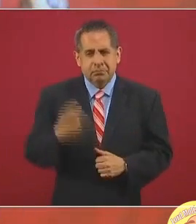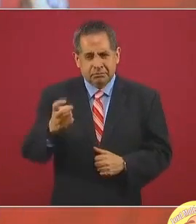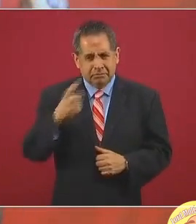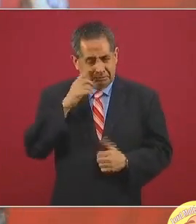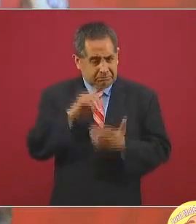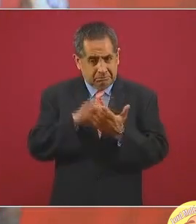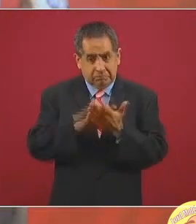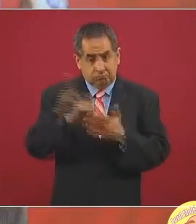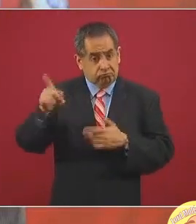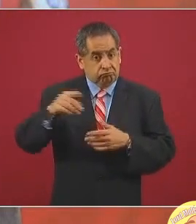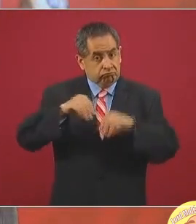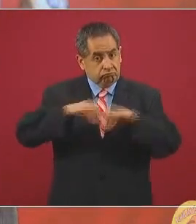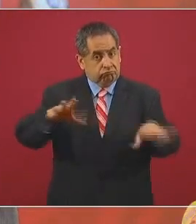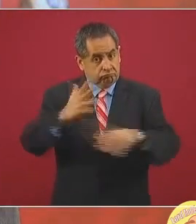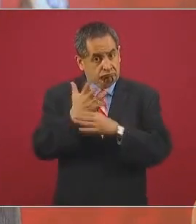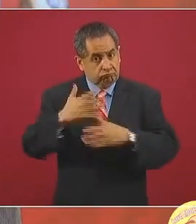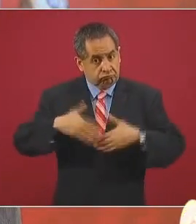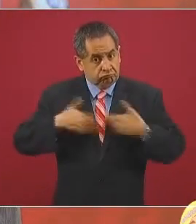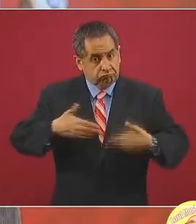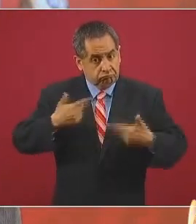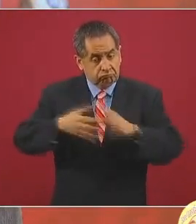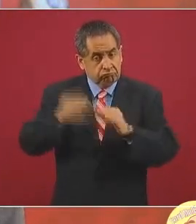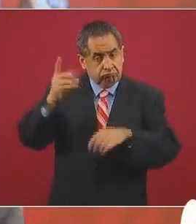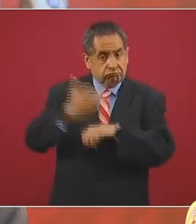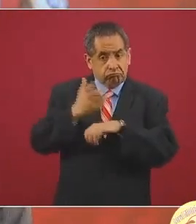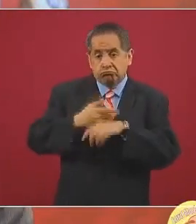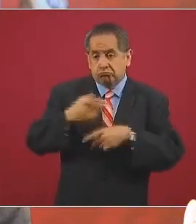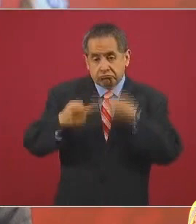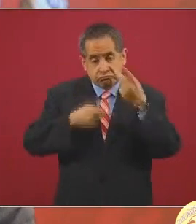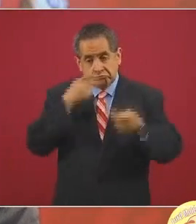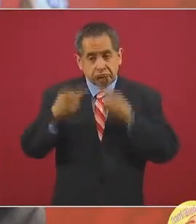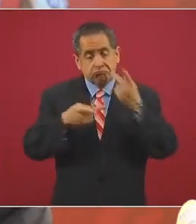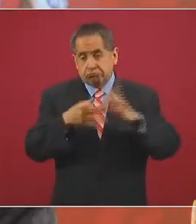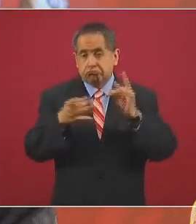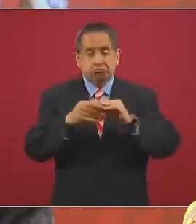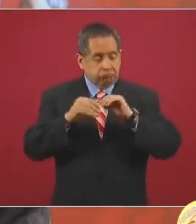Eso está en las declaraciones de Odebrecht